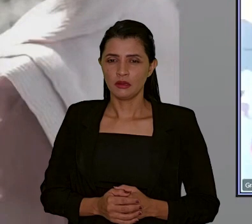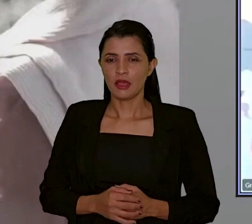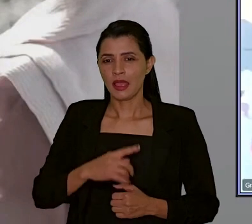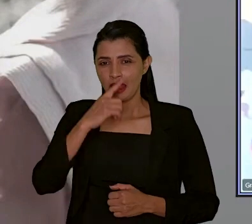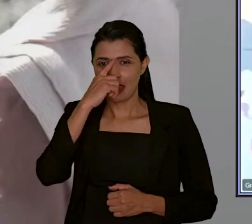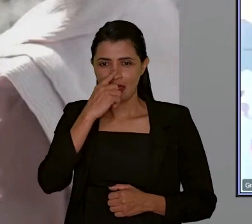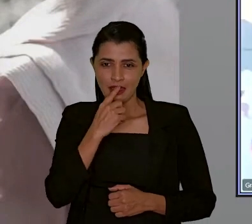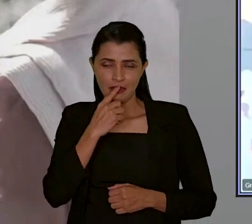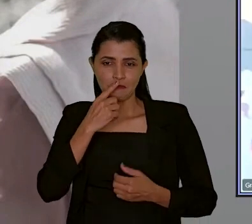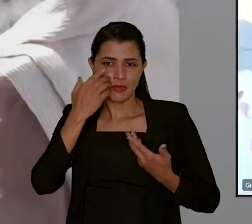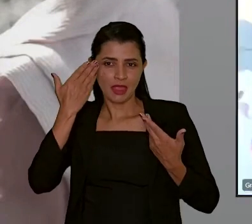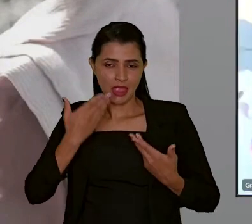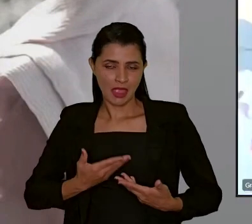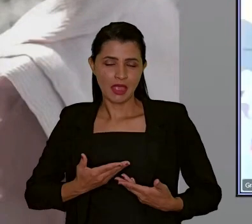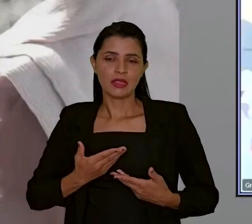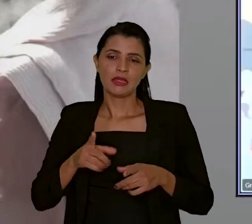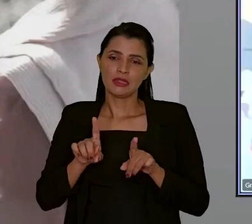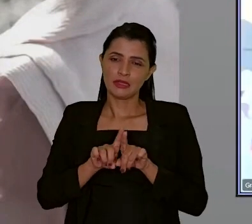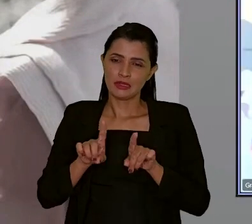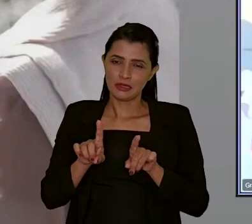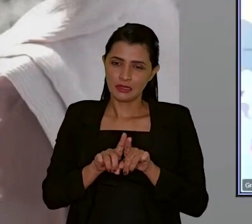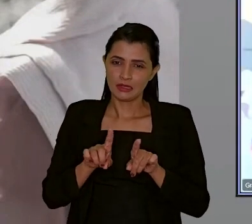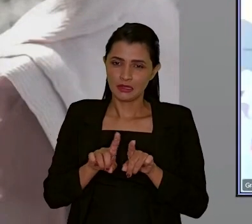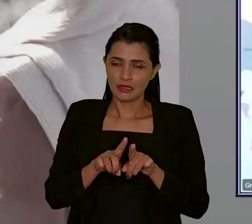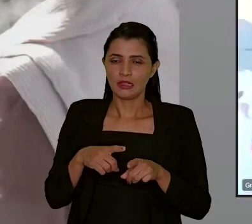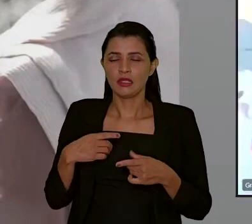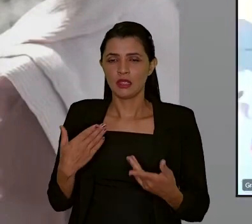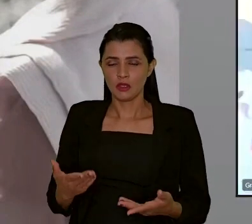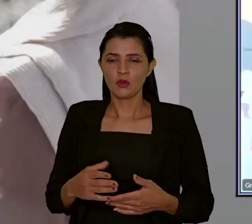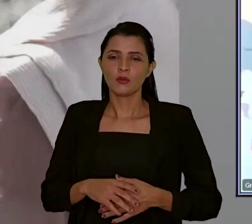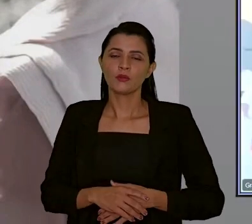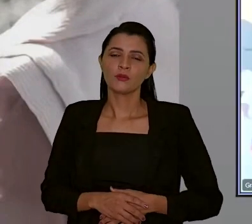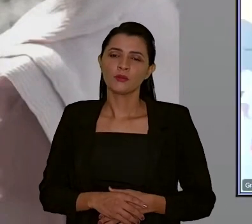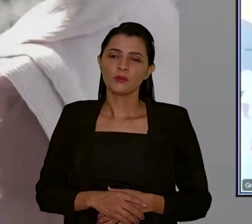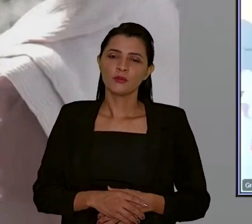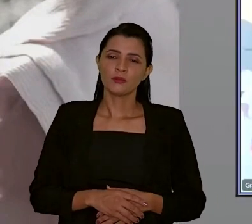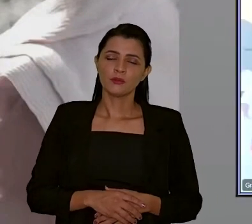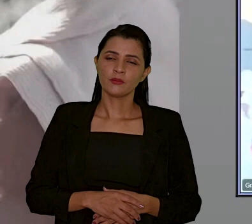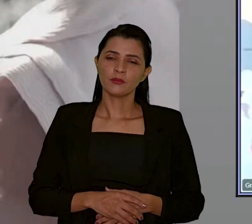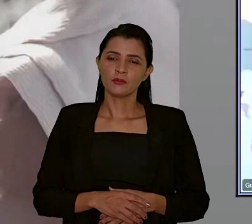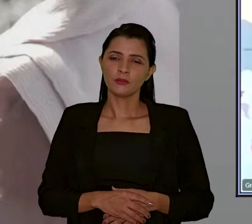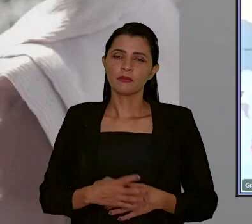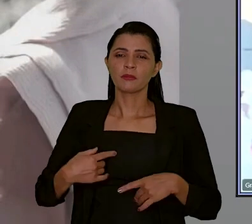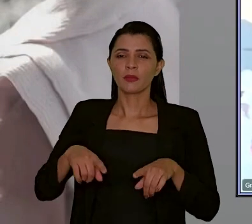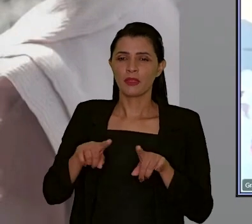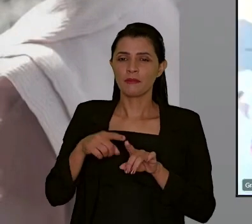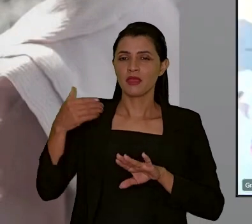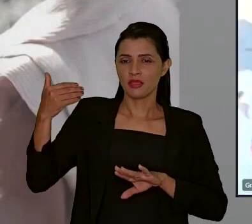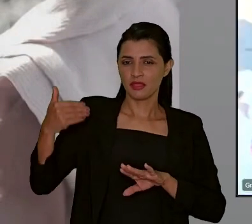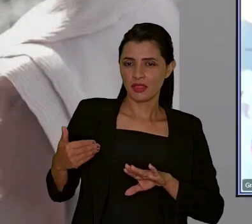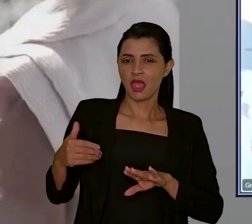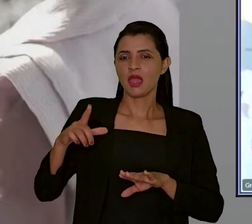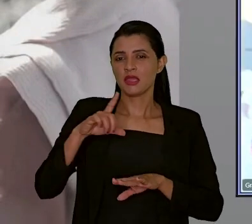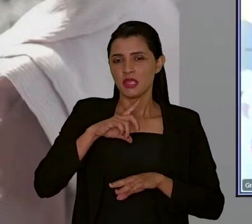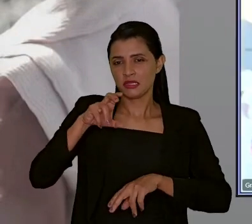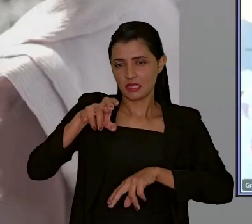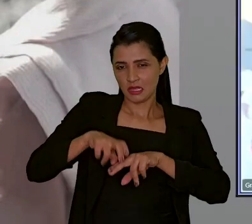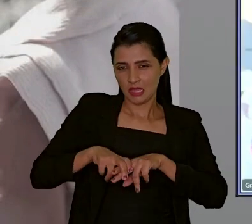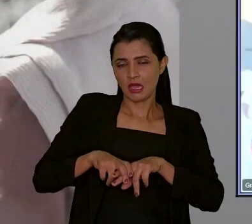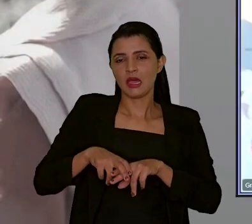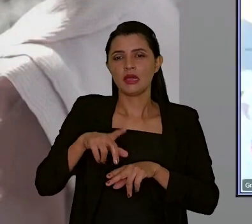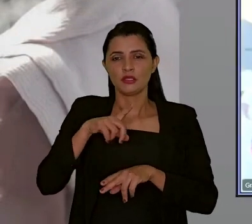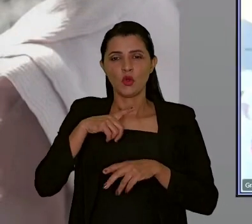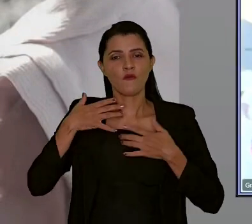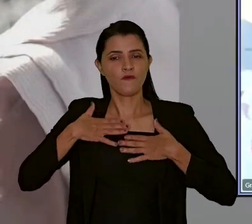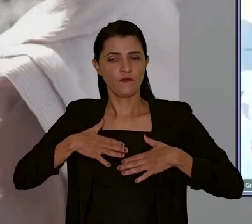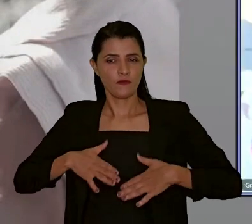nariz recta, tengo el pelo lacio y tirado hacia atrás. Estoy